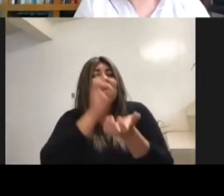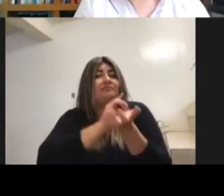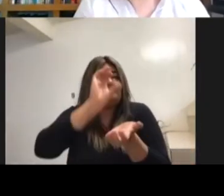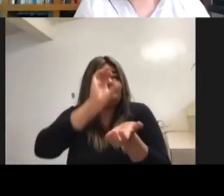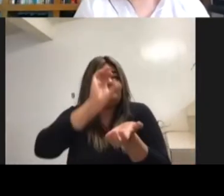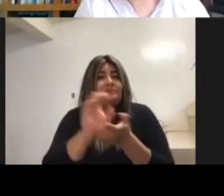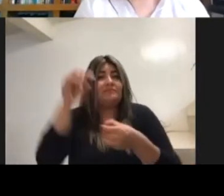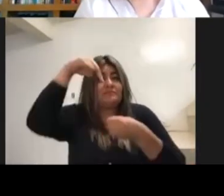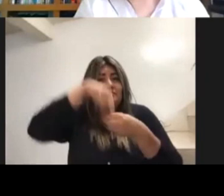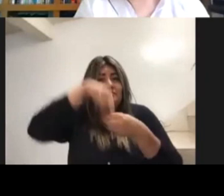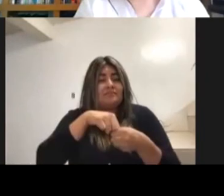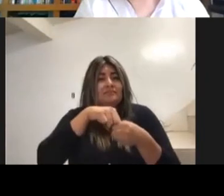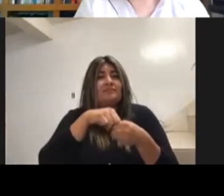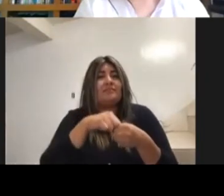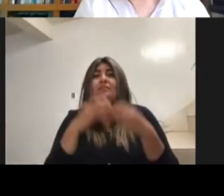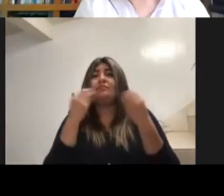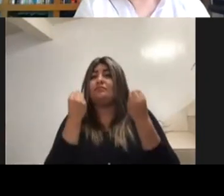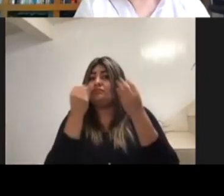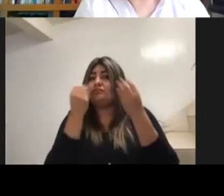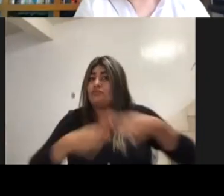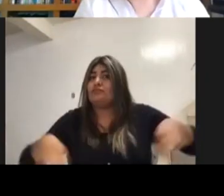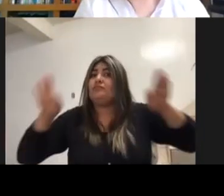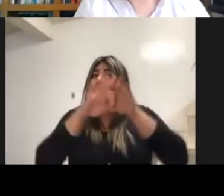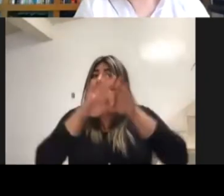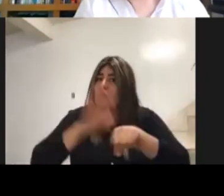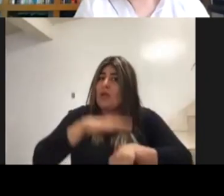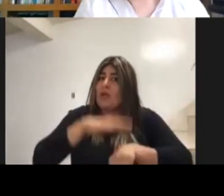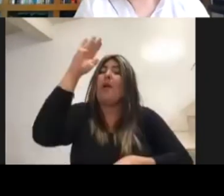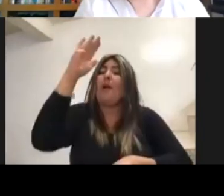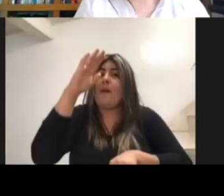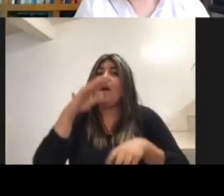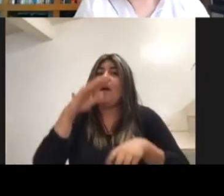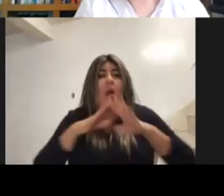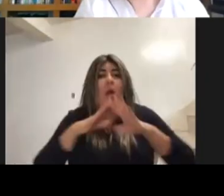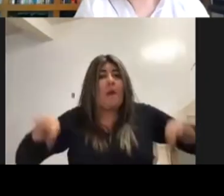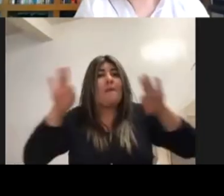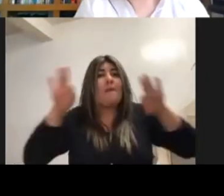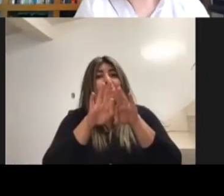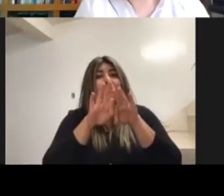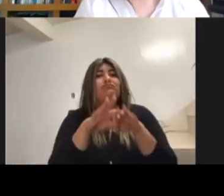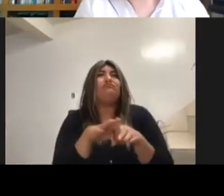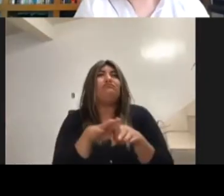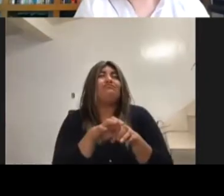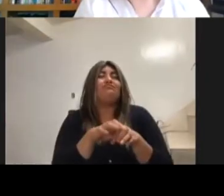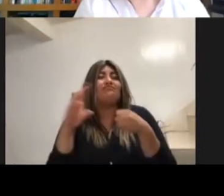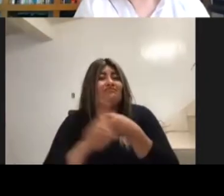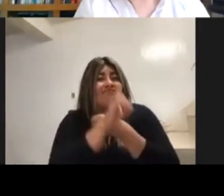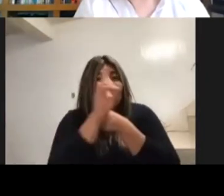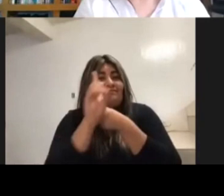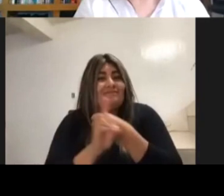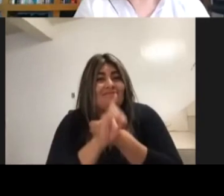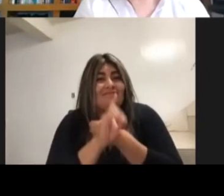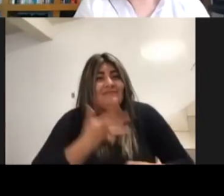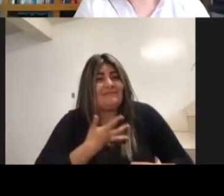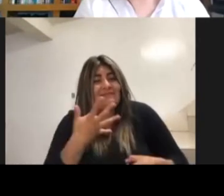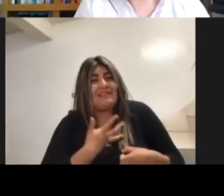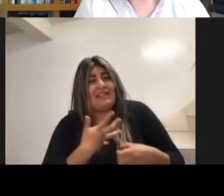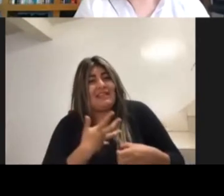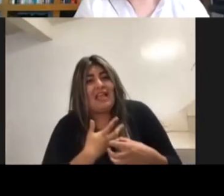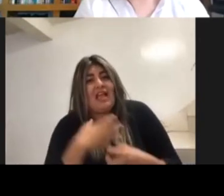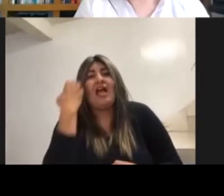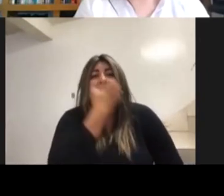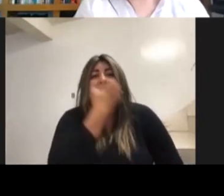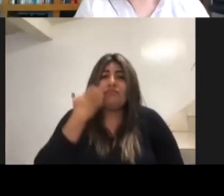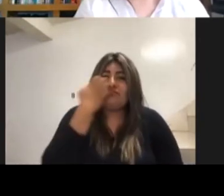reto definitivamente mayor. Es un reto en el cual nos enfrentamos a que como colegios, como